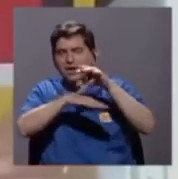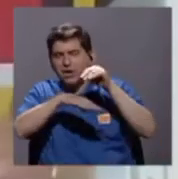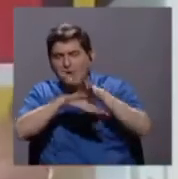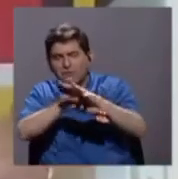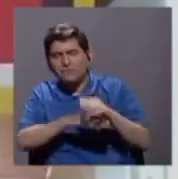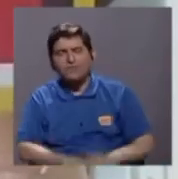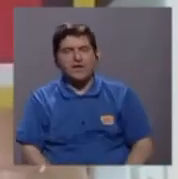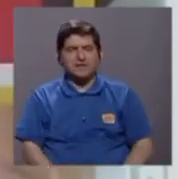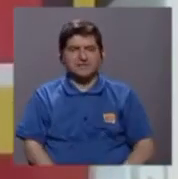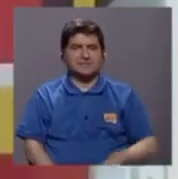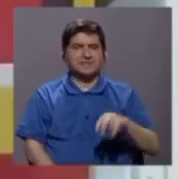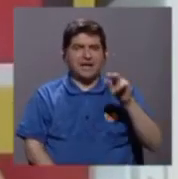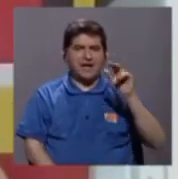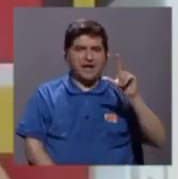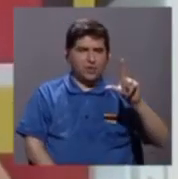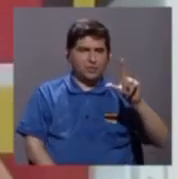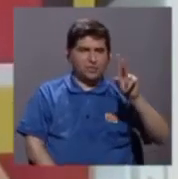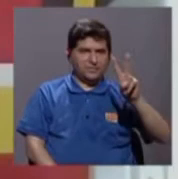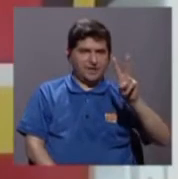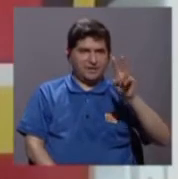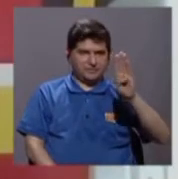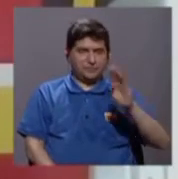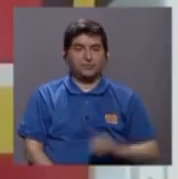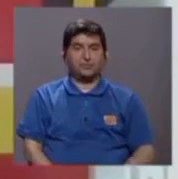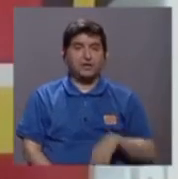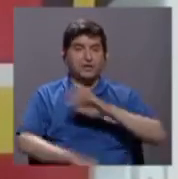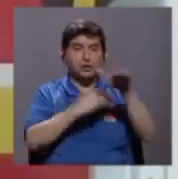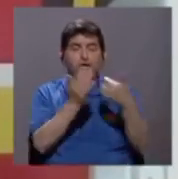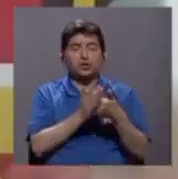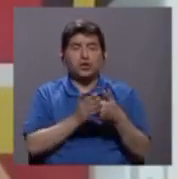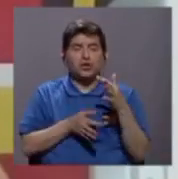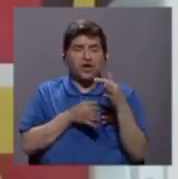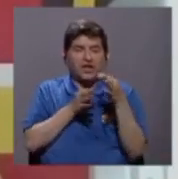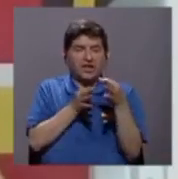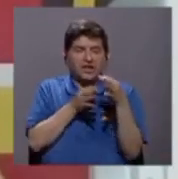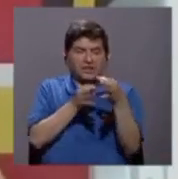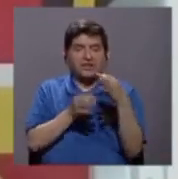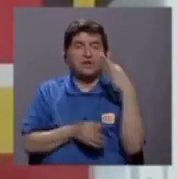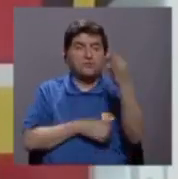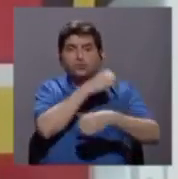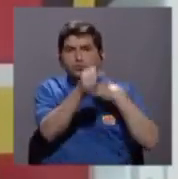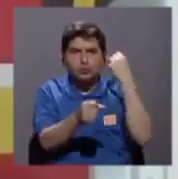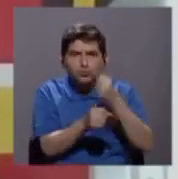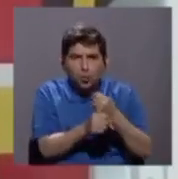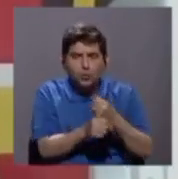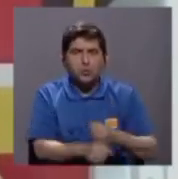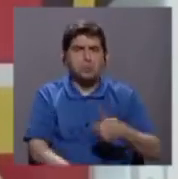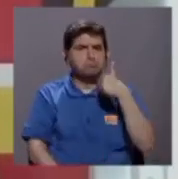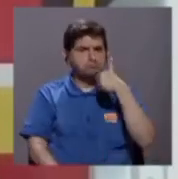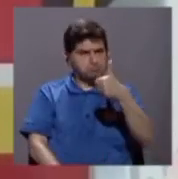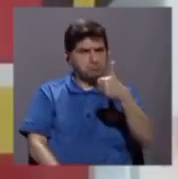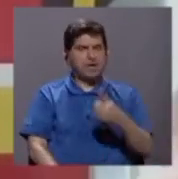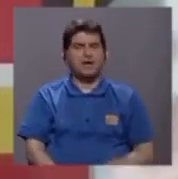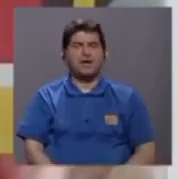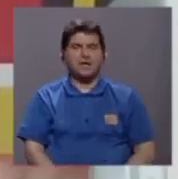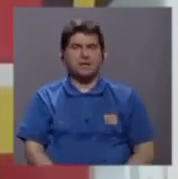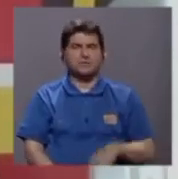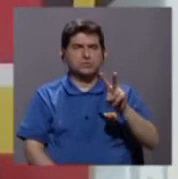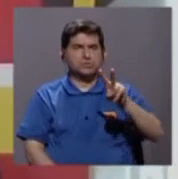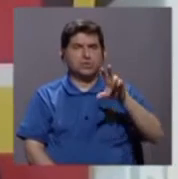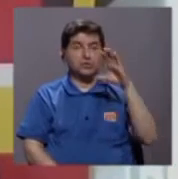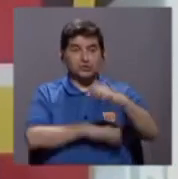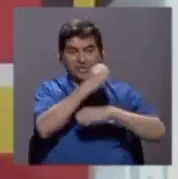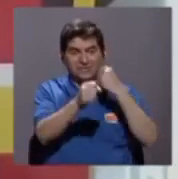él. Esto todo estuvo pospuesto el año próximo, que cae bien porque es el bicentenario de